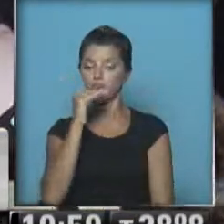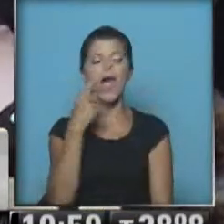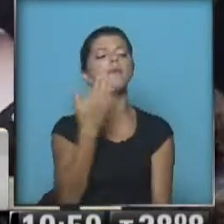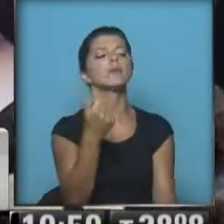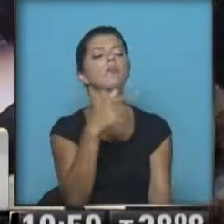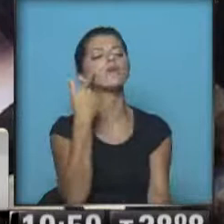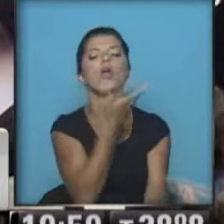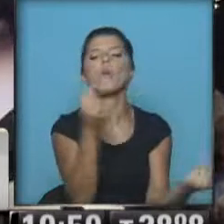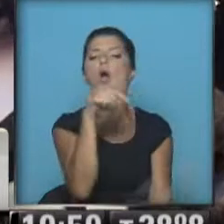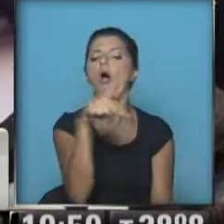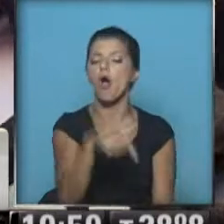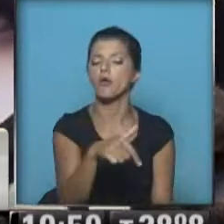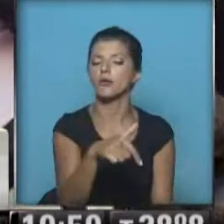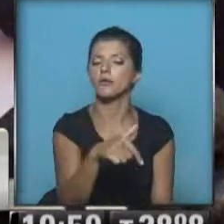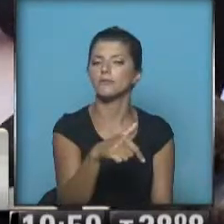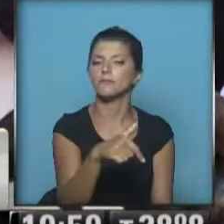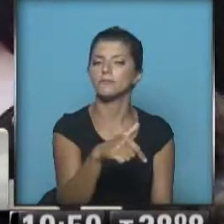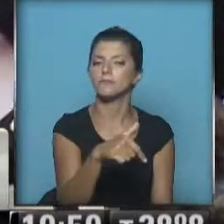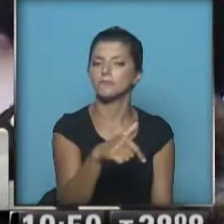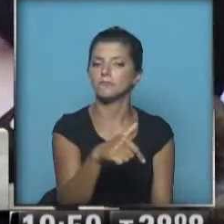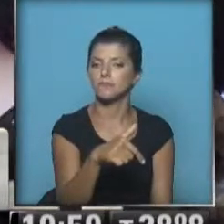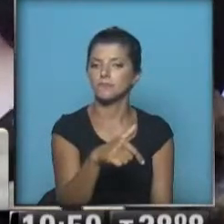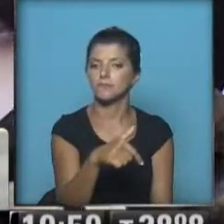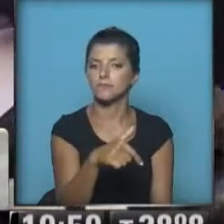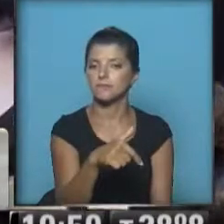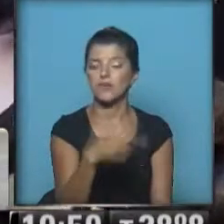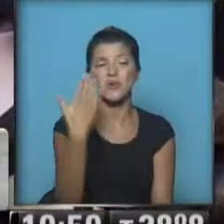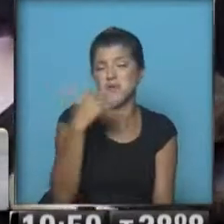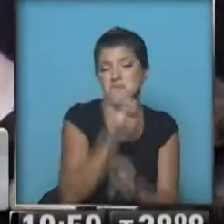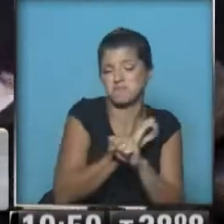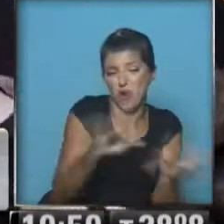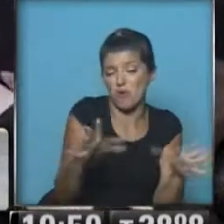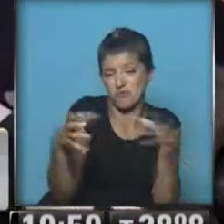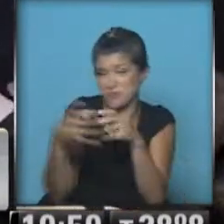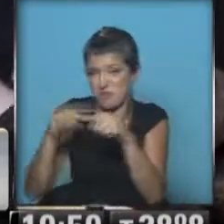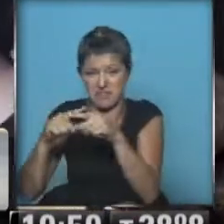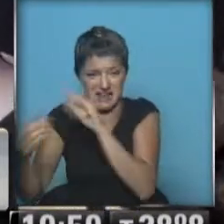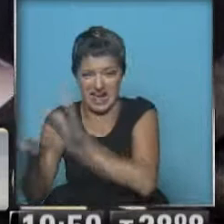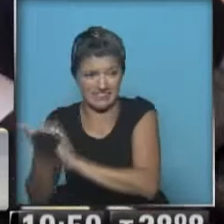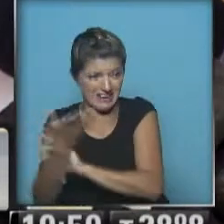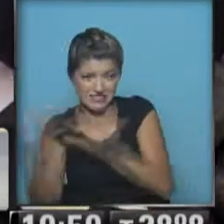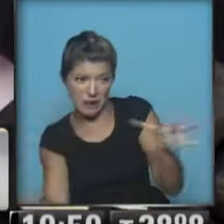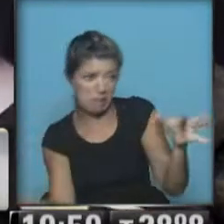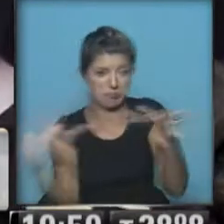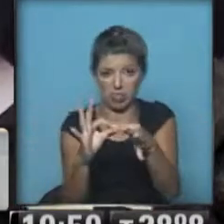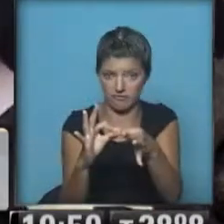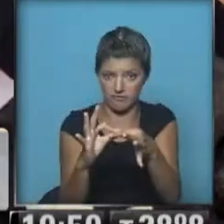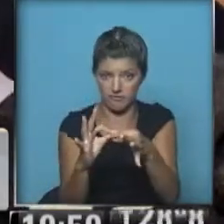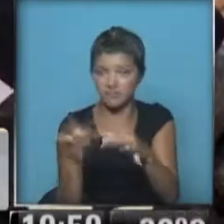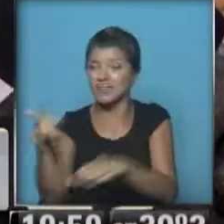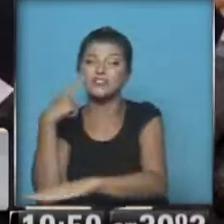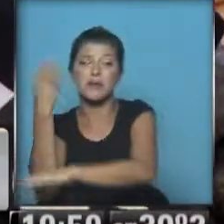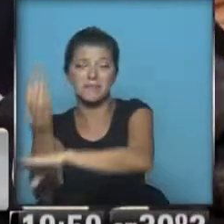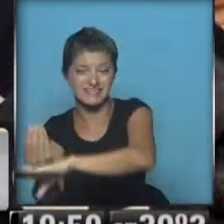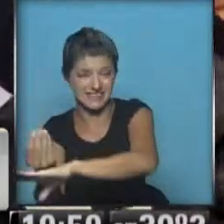exhiben haciendo este entente con lo más rancio de la derecha argentina que representa los